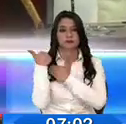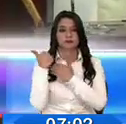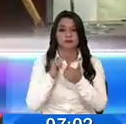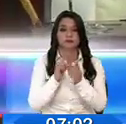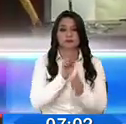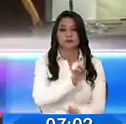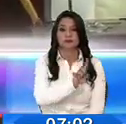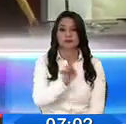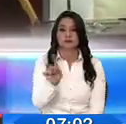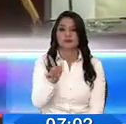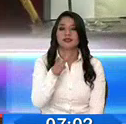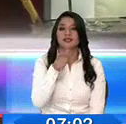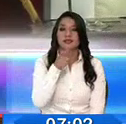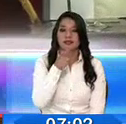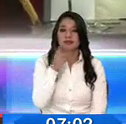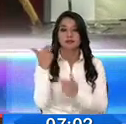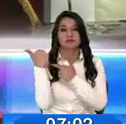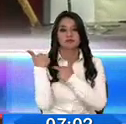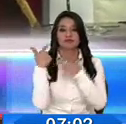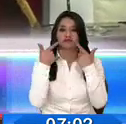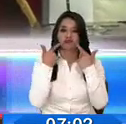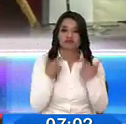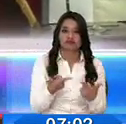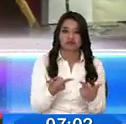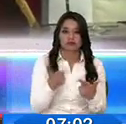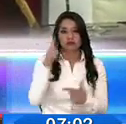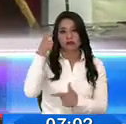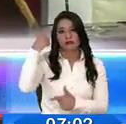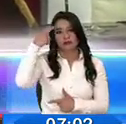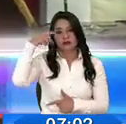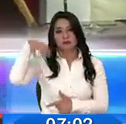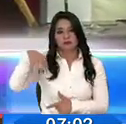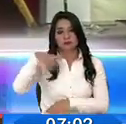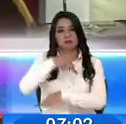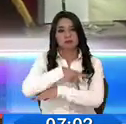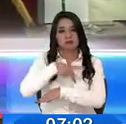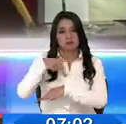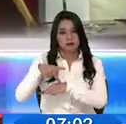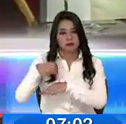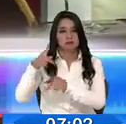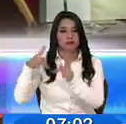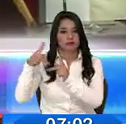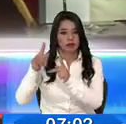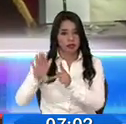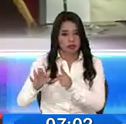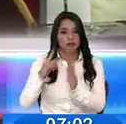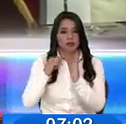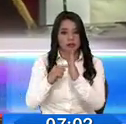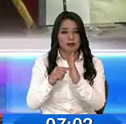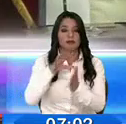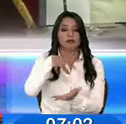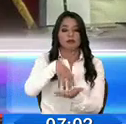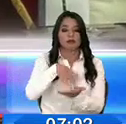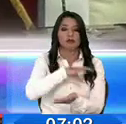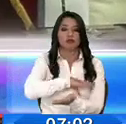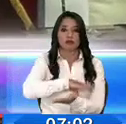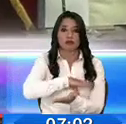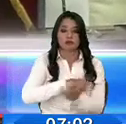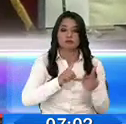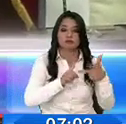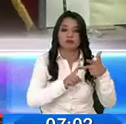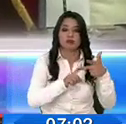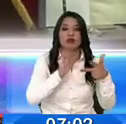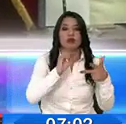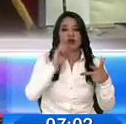quien es el ente rector sea el gobierno provincial sea el gobierno el municipal o el